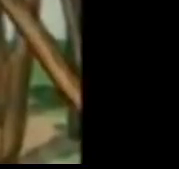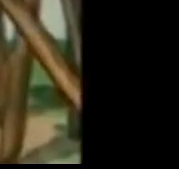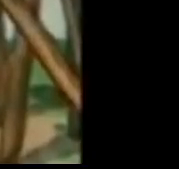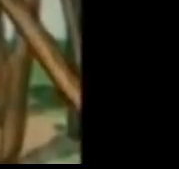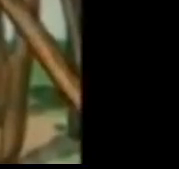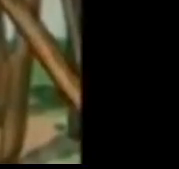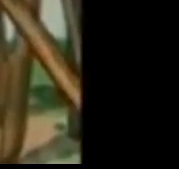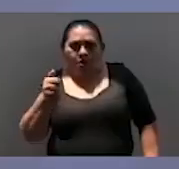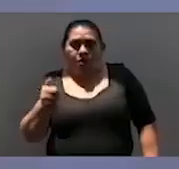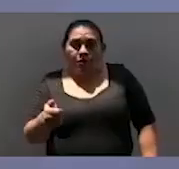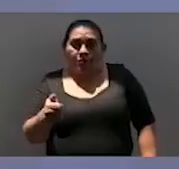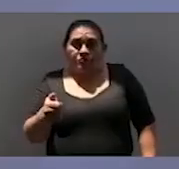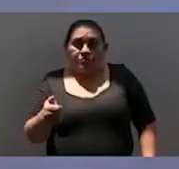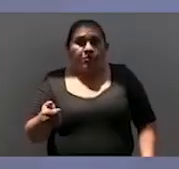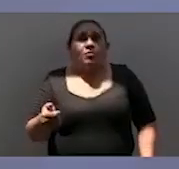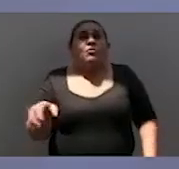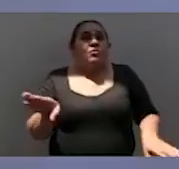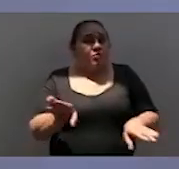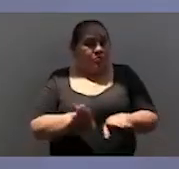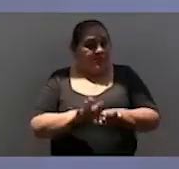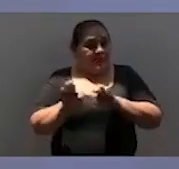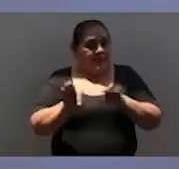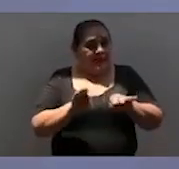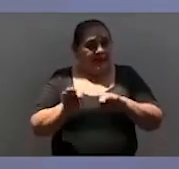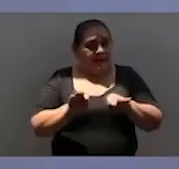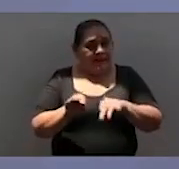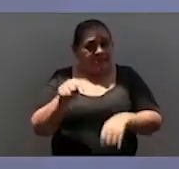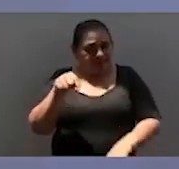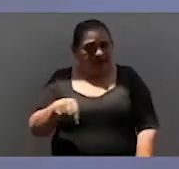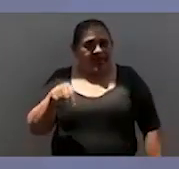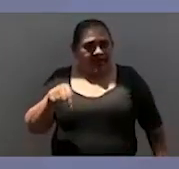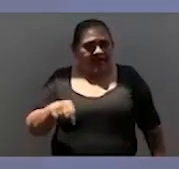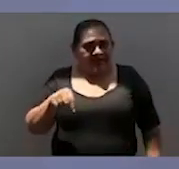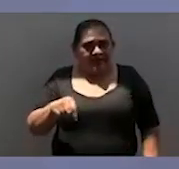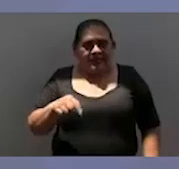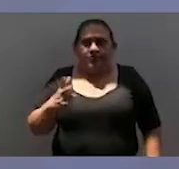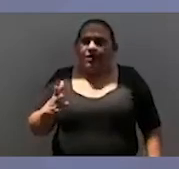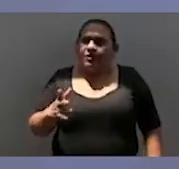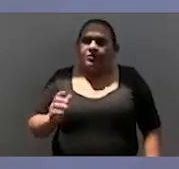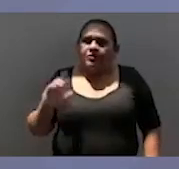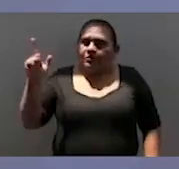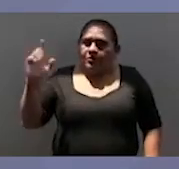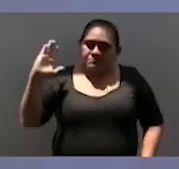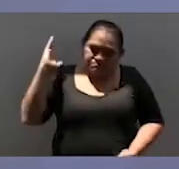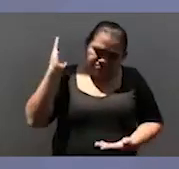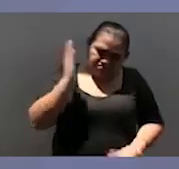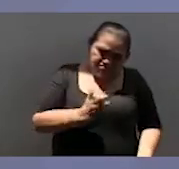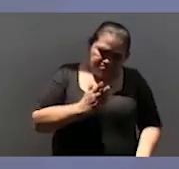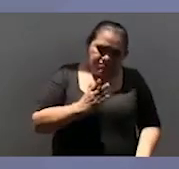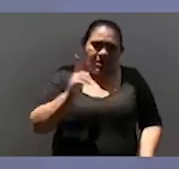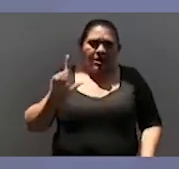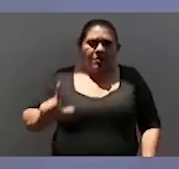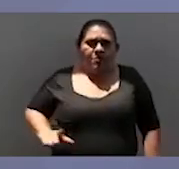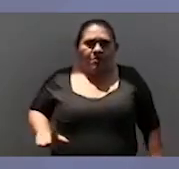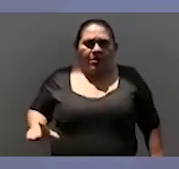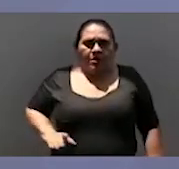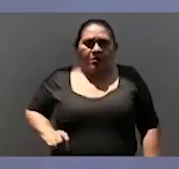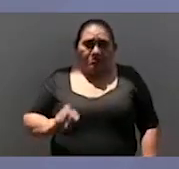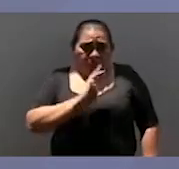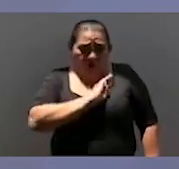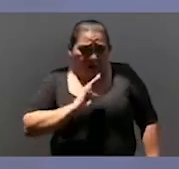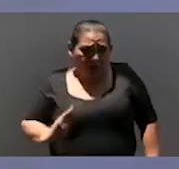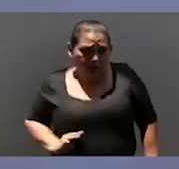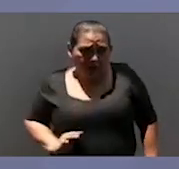mi violín. Cuando llego yo a los municipios, pues ya saben, llega la gente y me da mucho gusto porque si se acercan es que tienen la